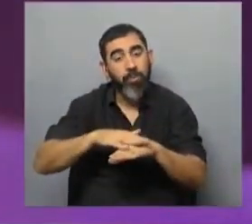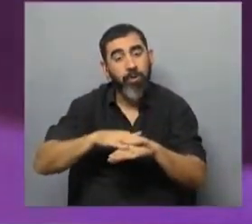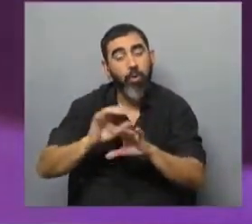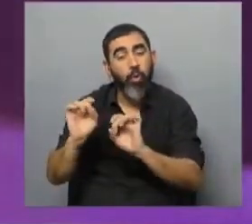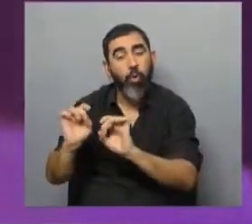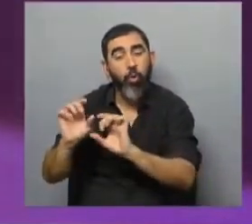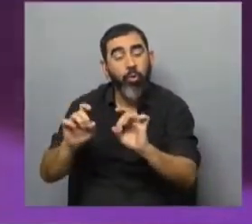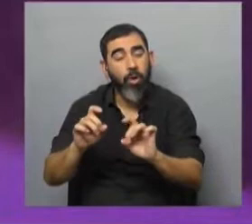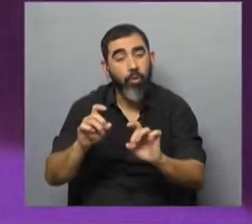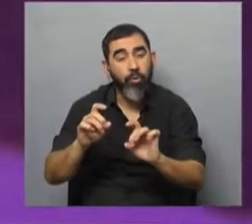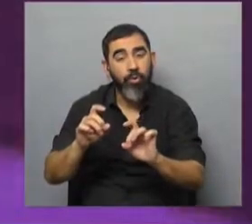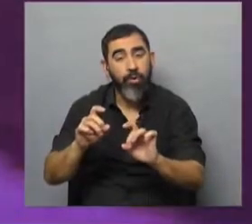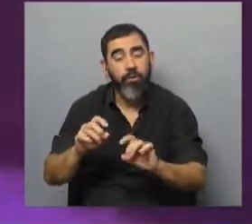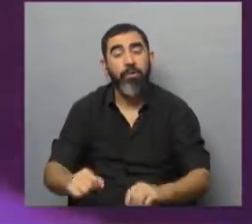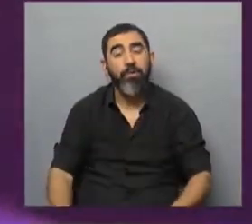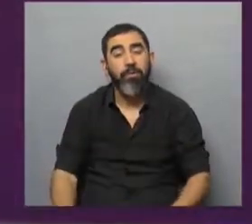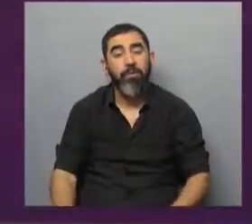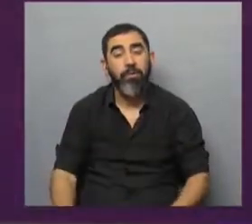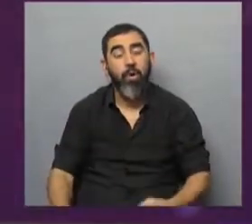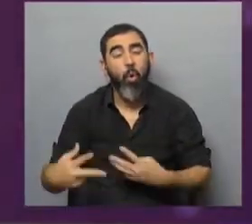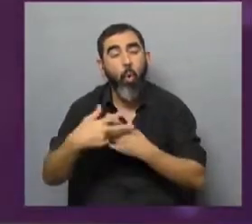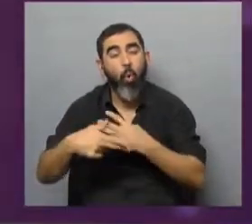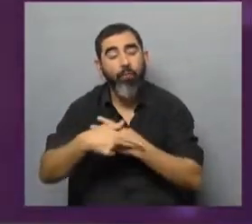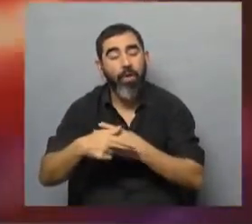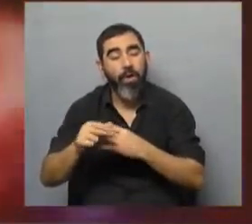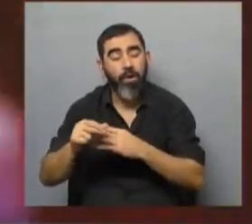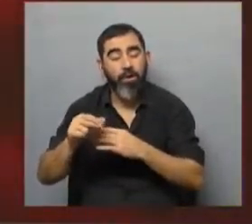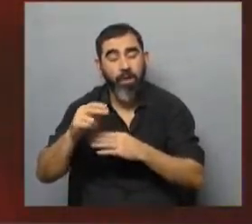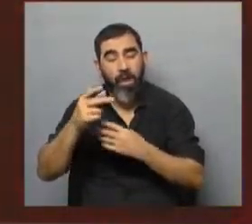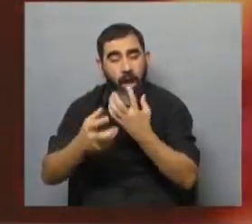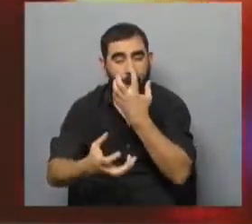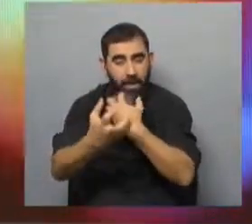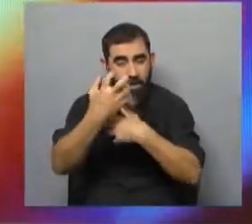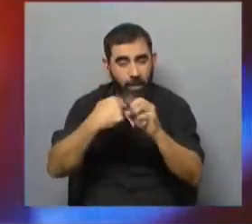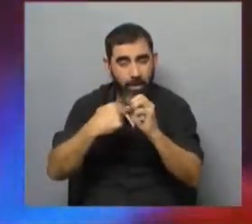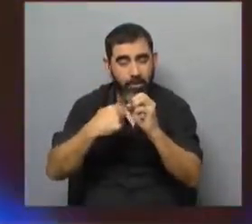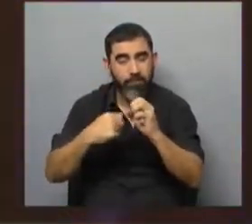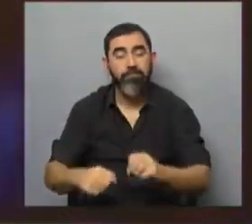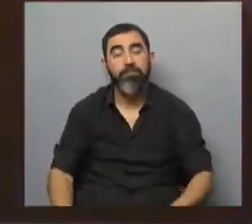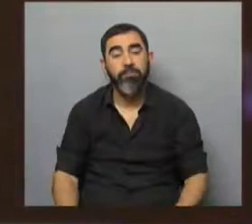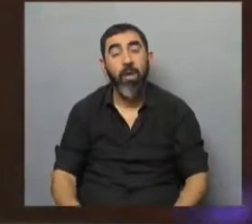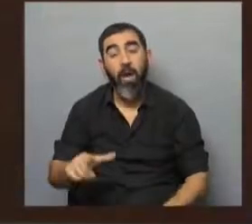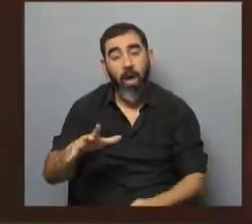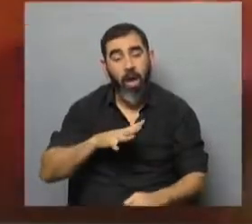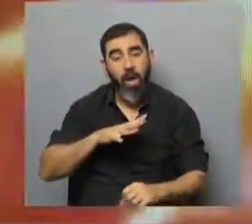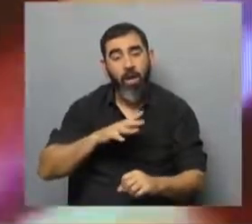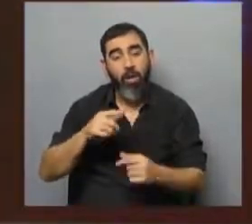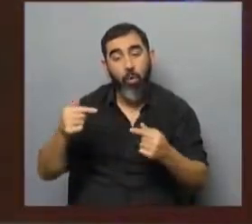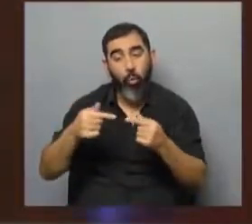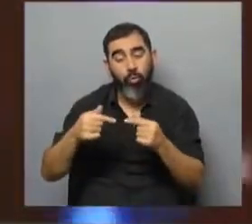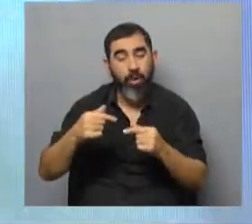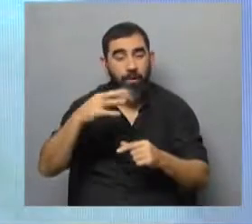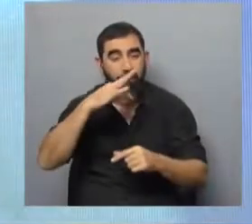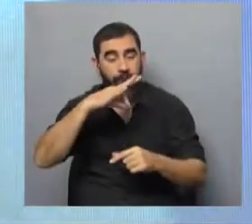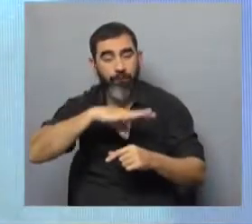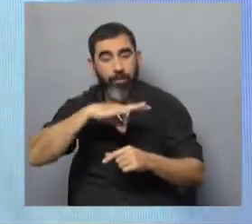en ovinos. Esto fue en colaboración con el laboratorio que ahora es Virbac, que era Santa Elena, claro, que tiene una formulación contra este virus,